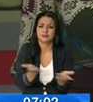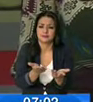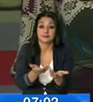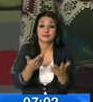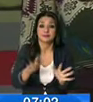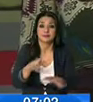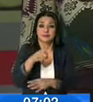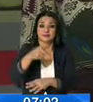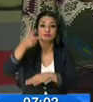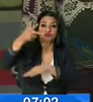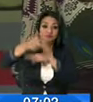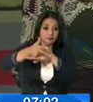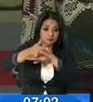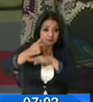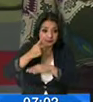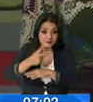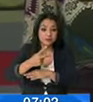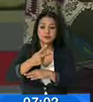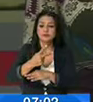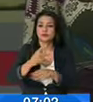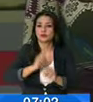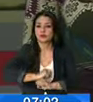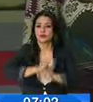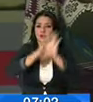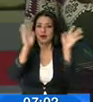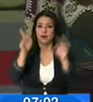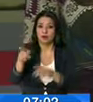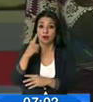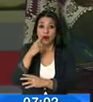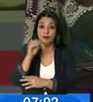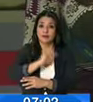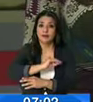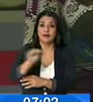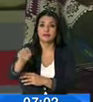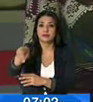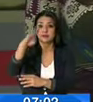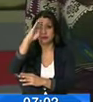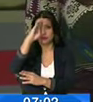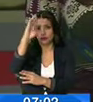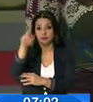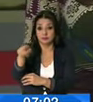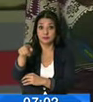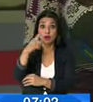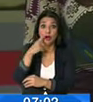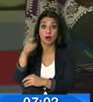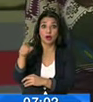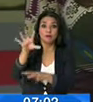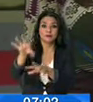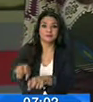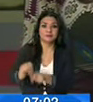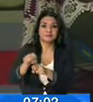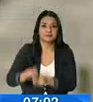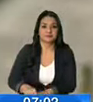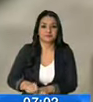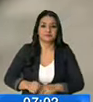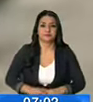por las cámaras ojos de águila el operador puso en alerta a la policía y el supuesto abusador fue aislado